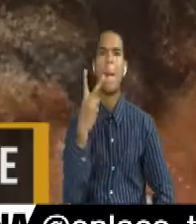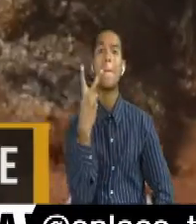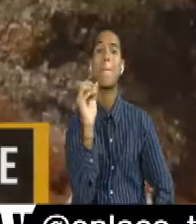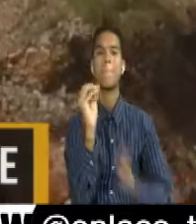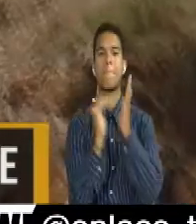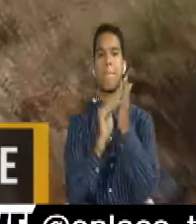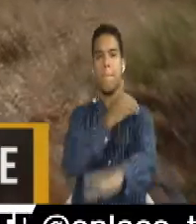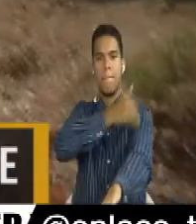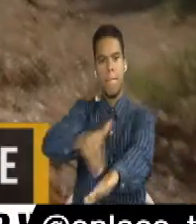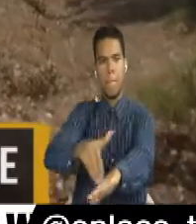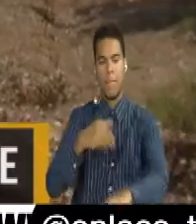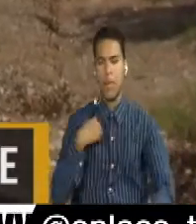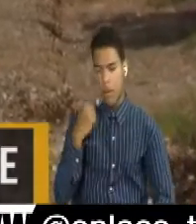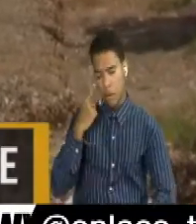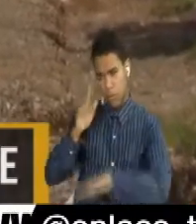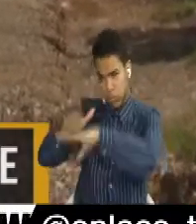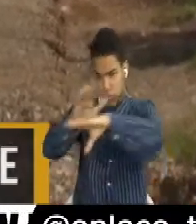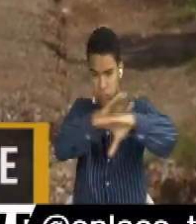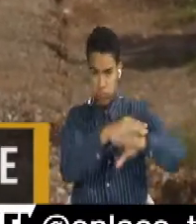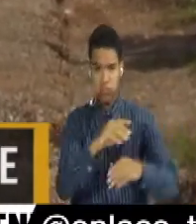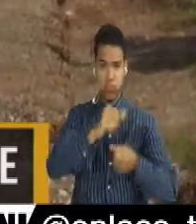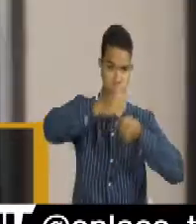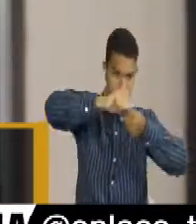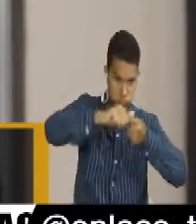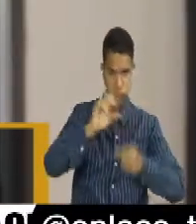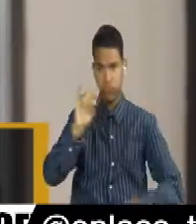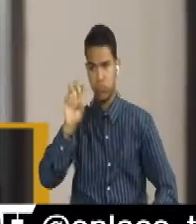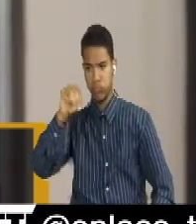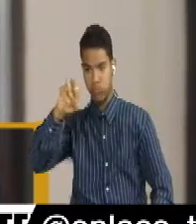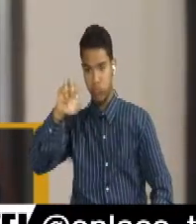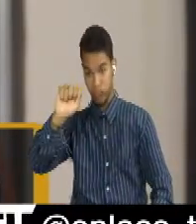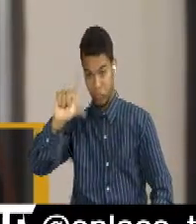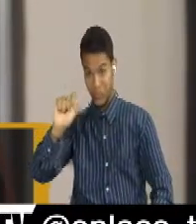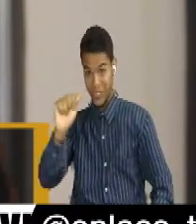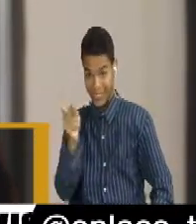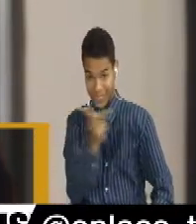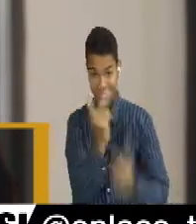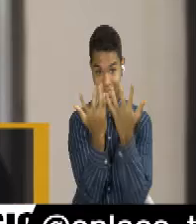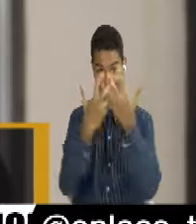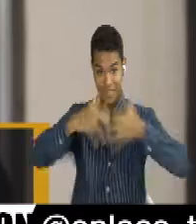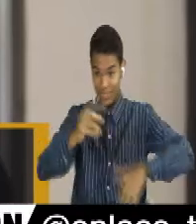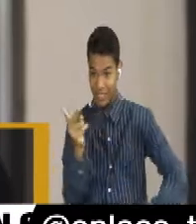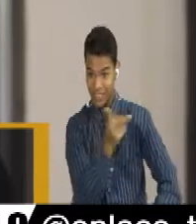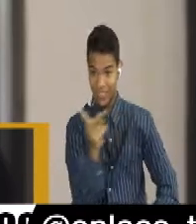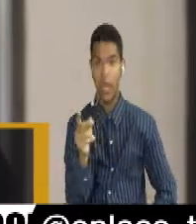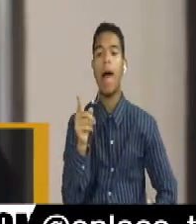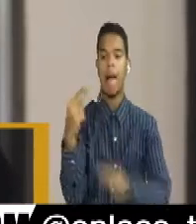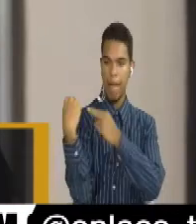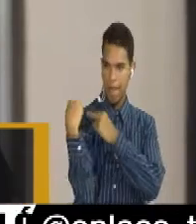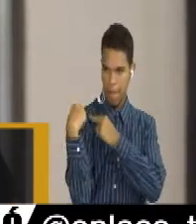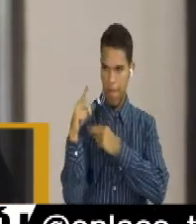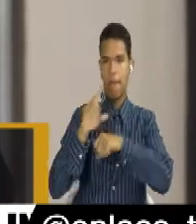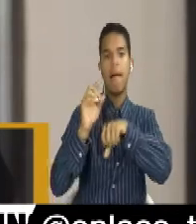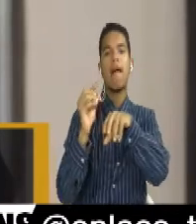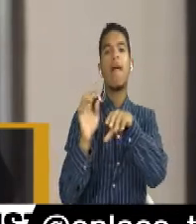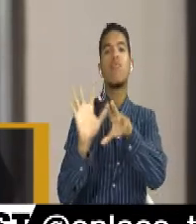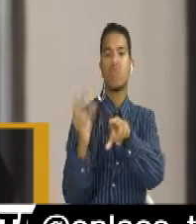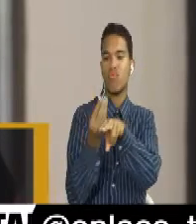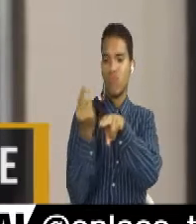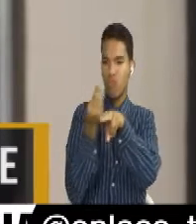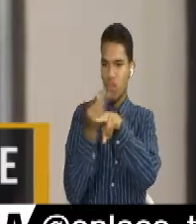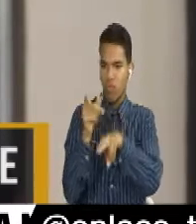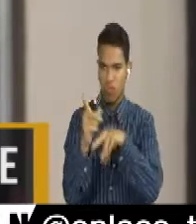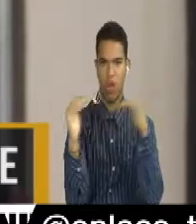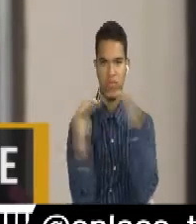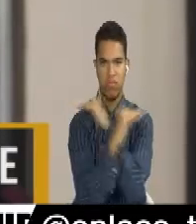Ecopetrol y Impala para que asuman ese mantenimiento, porque ellos son los usuarios de esa vía. El